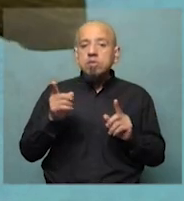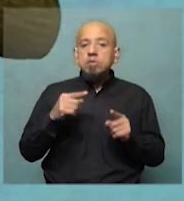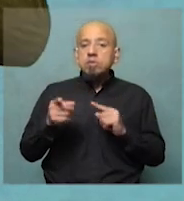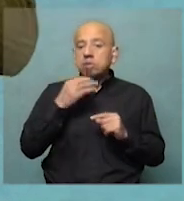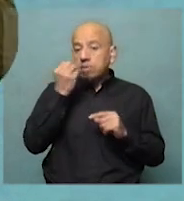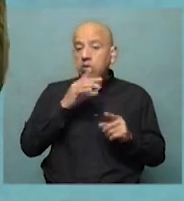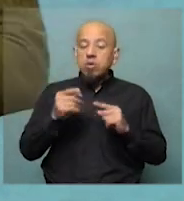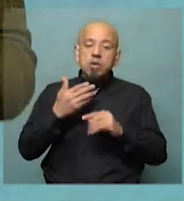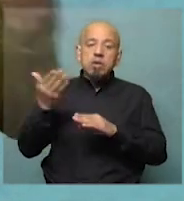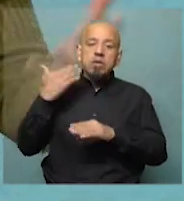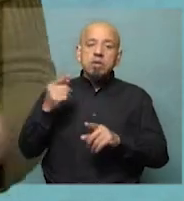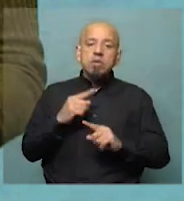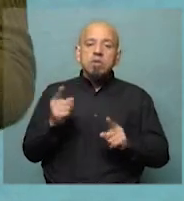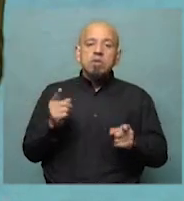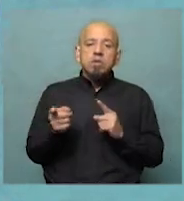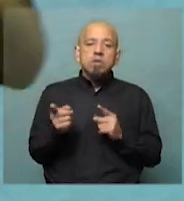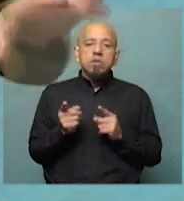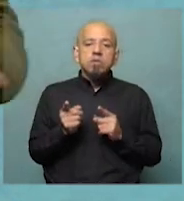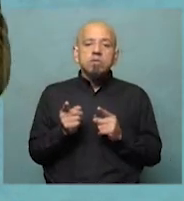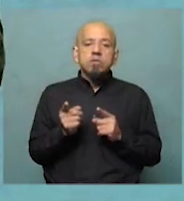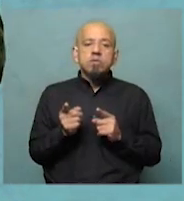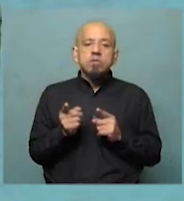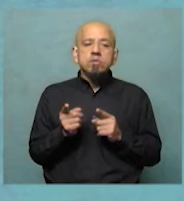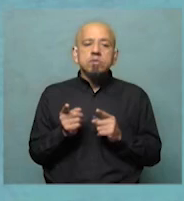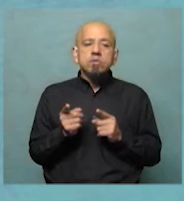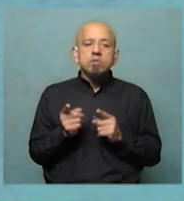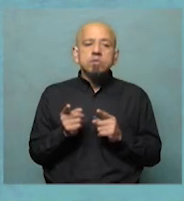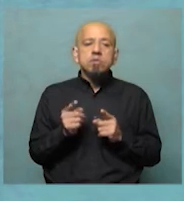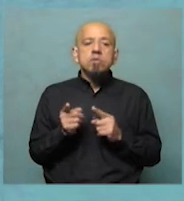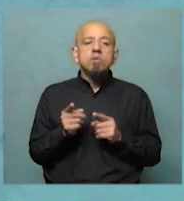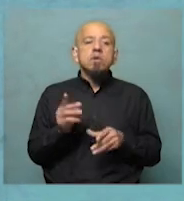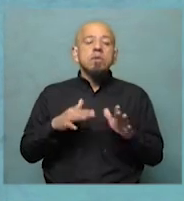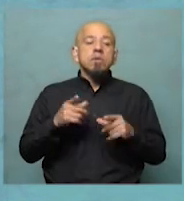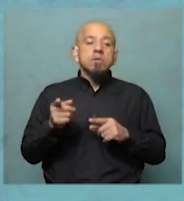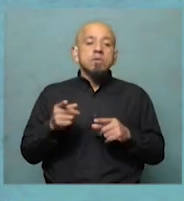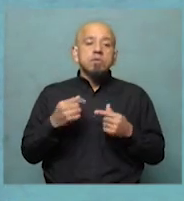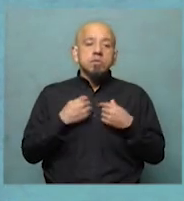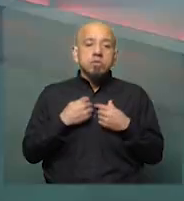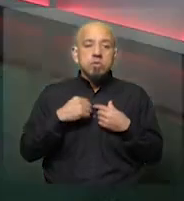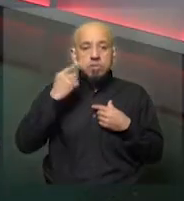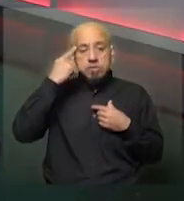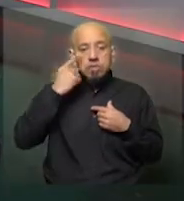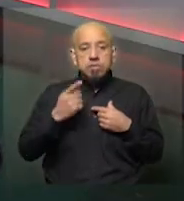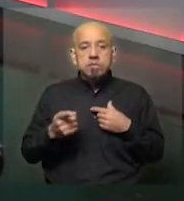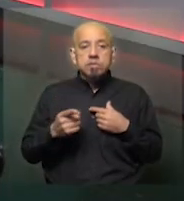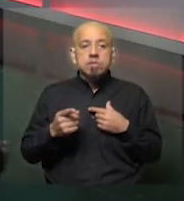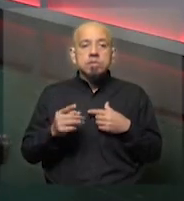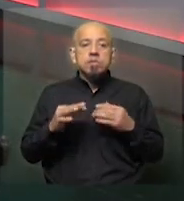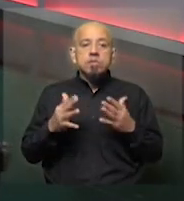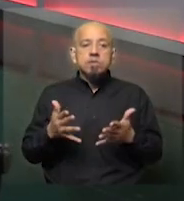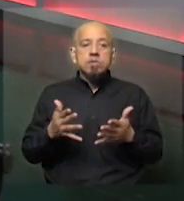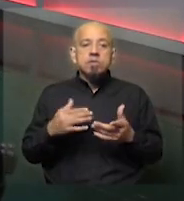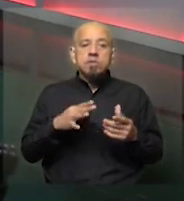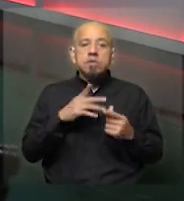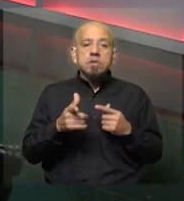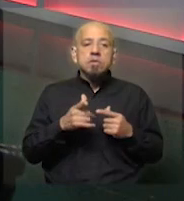mejor como crecimos nosotros, o como que no, ahora. No, ni que hablar. Para nada. No, para nada. Pero a veces, desde nuestra perspectiva... pensamos que no están tan